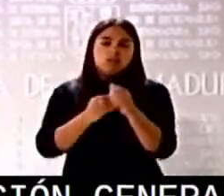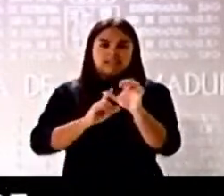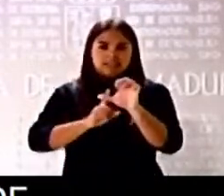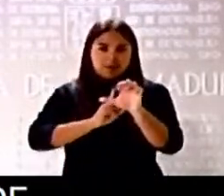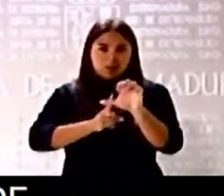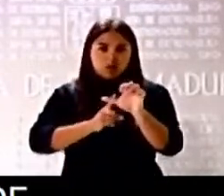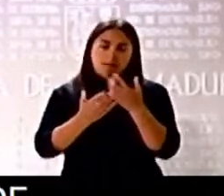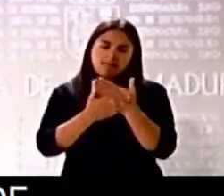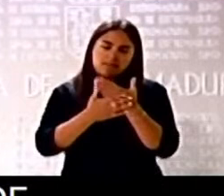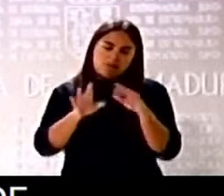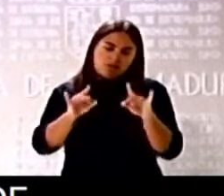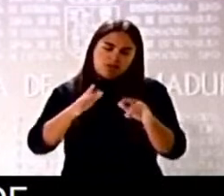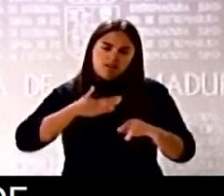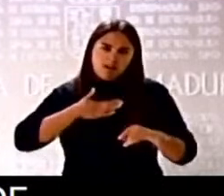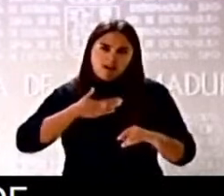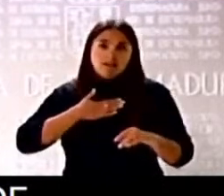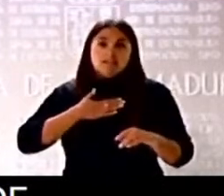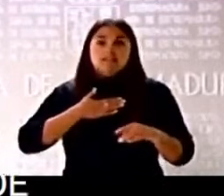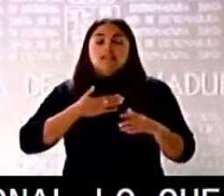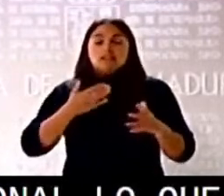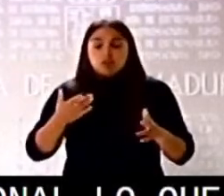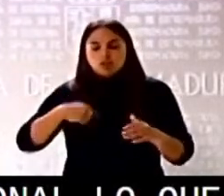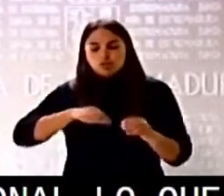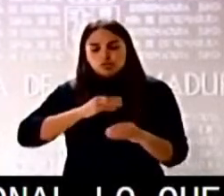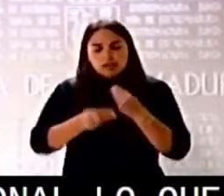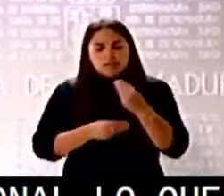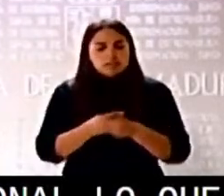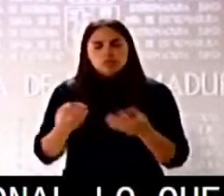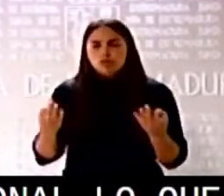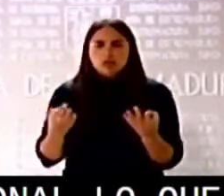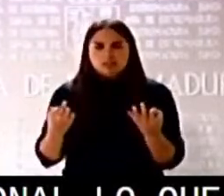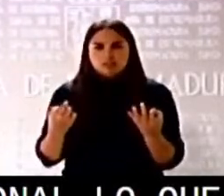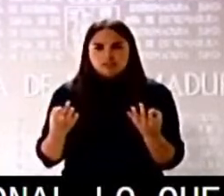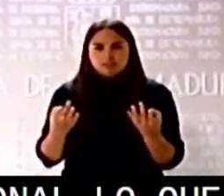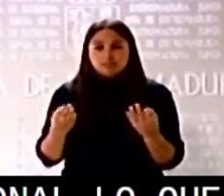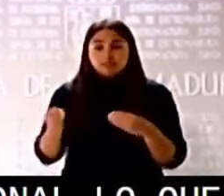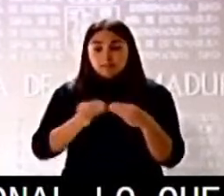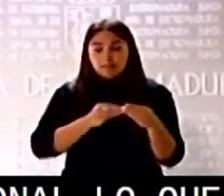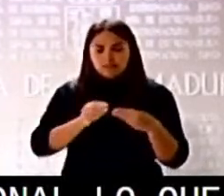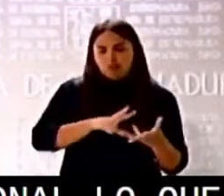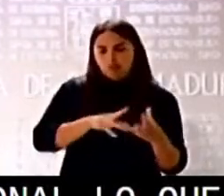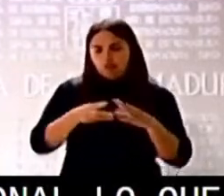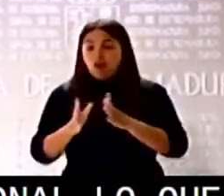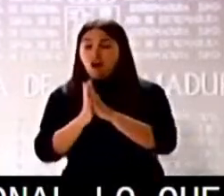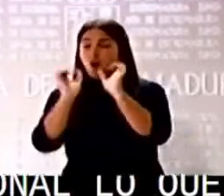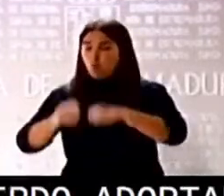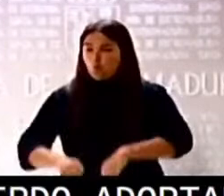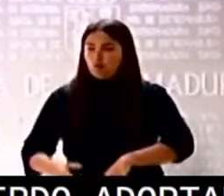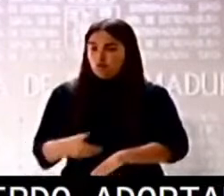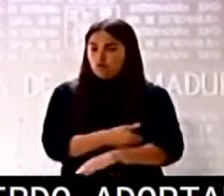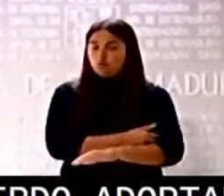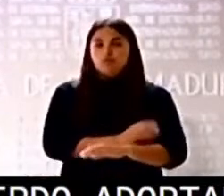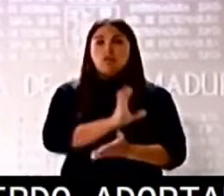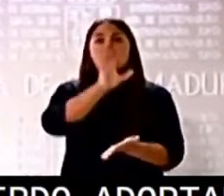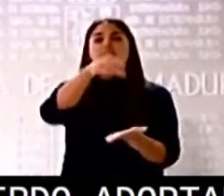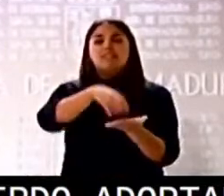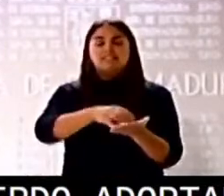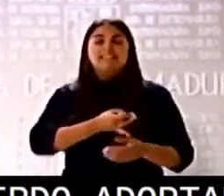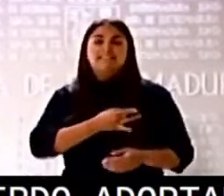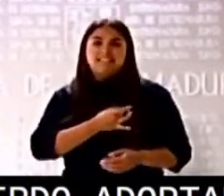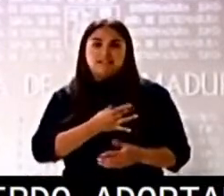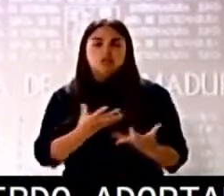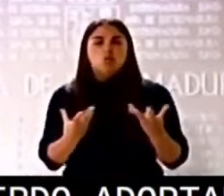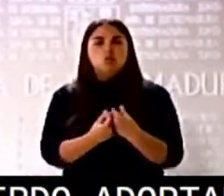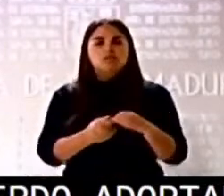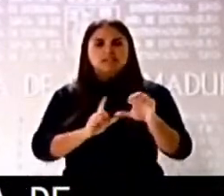nuestra Administración regional, lo que estamos es materializando el último acuerdo adoptado por las centrales sindicales en la